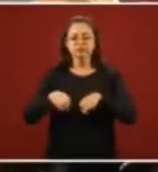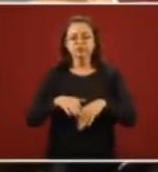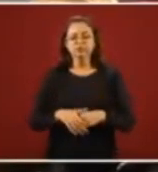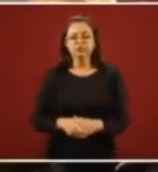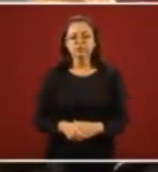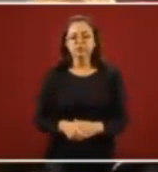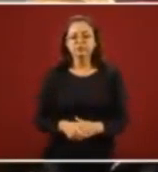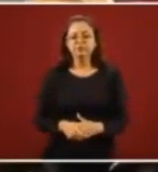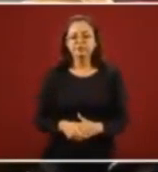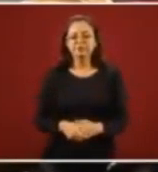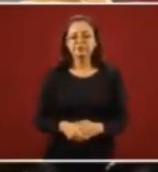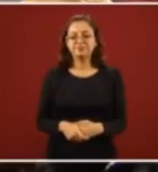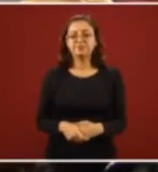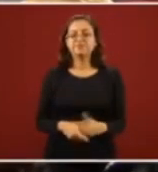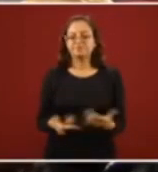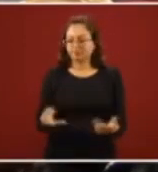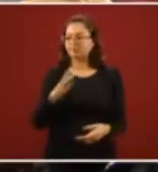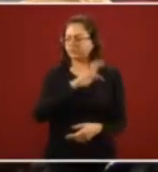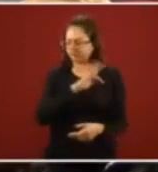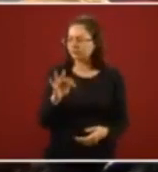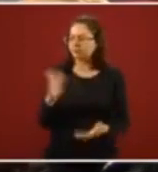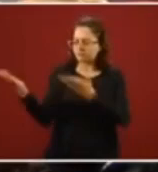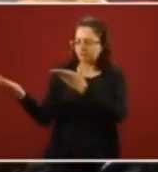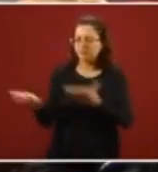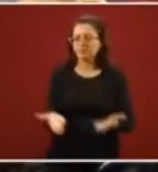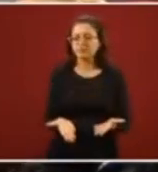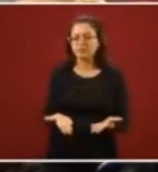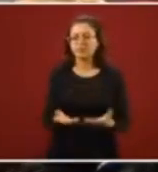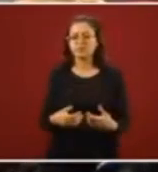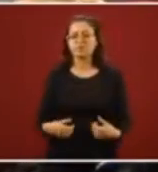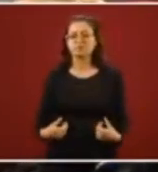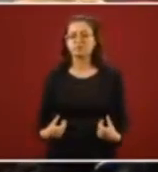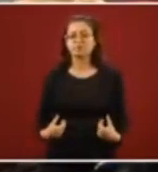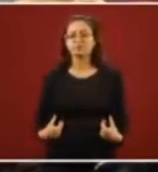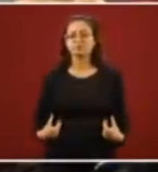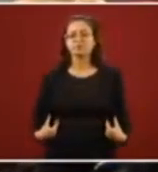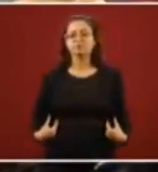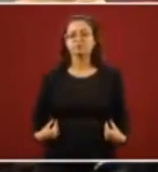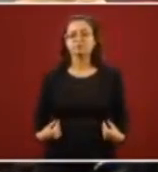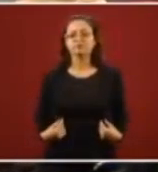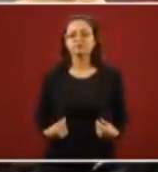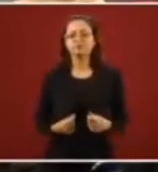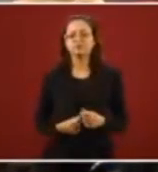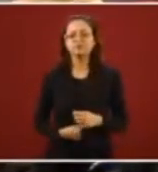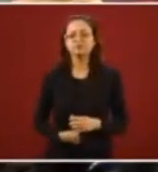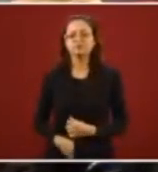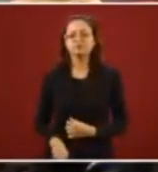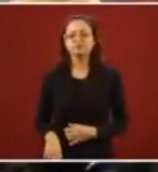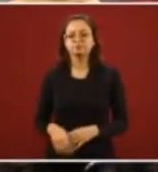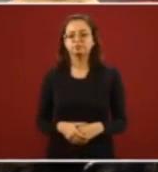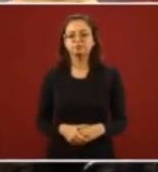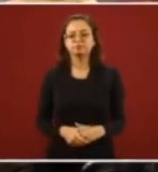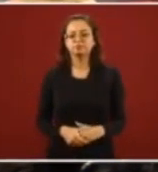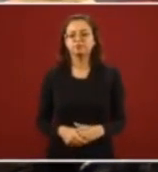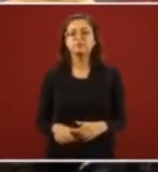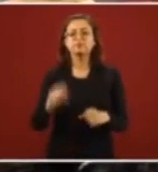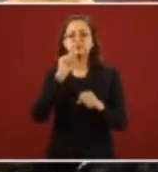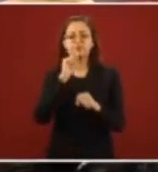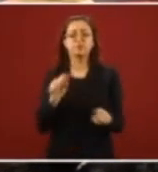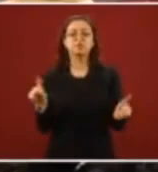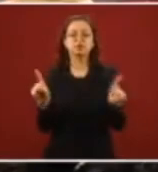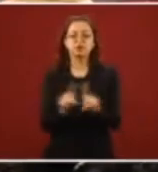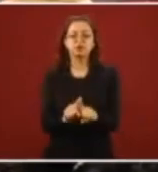nuestro país. Se ofrece eso y lo mismo para nuestros